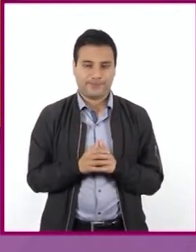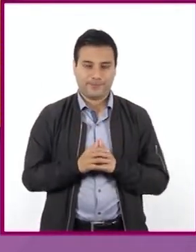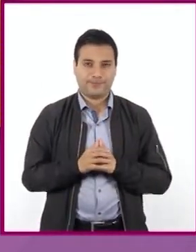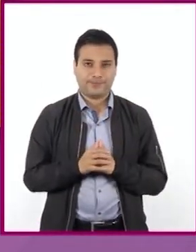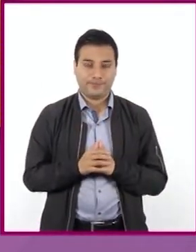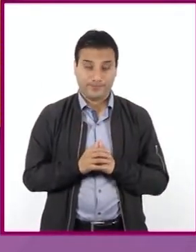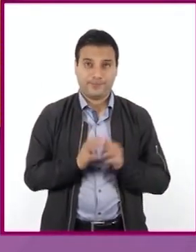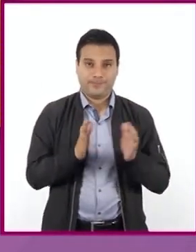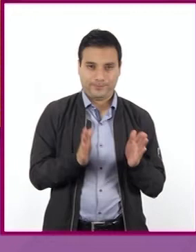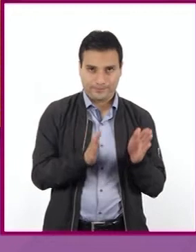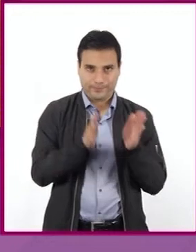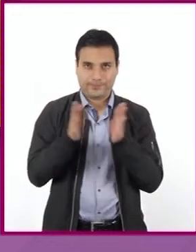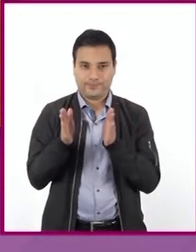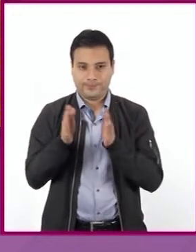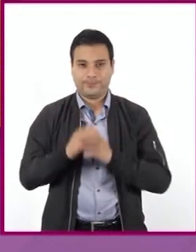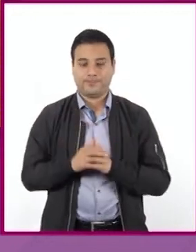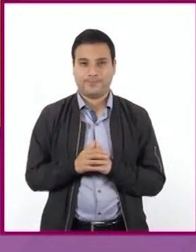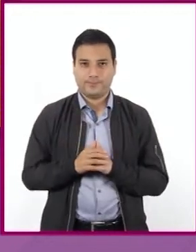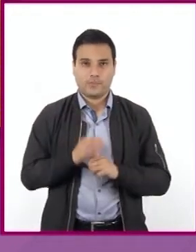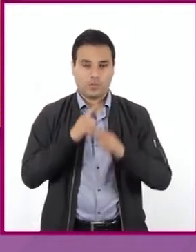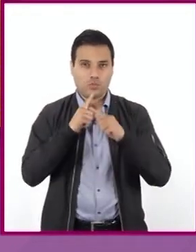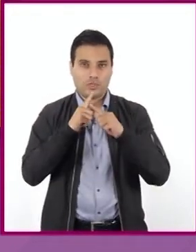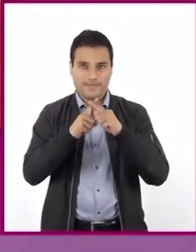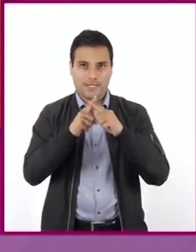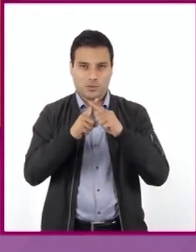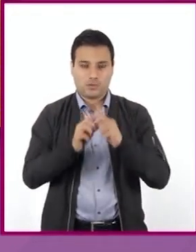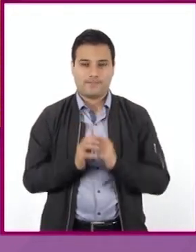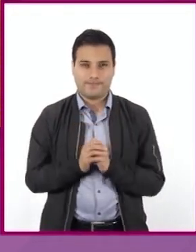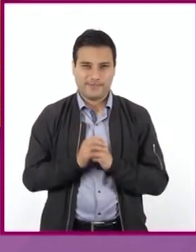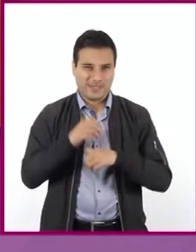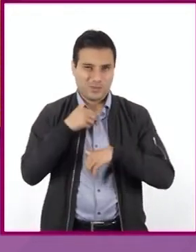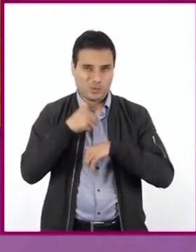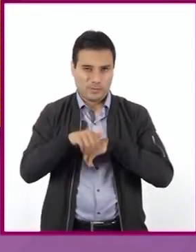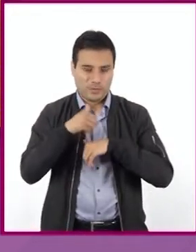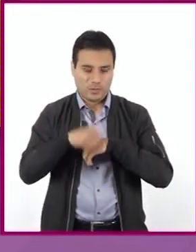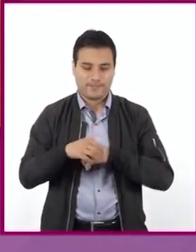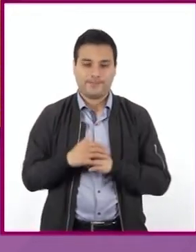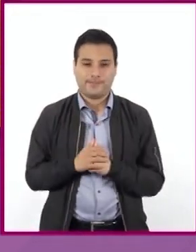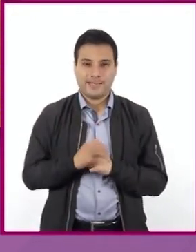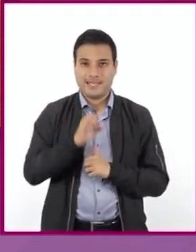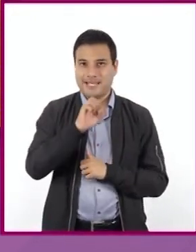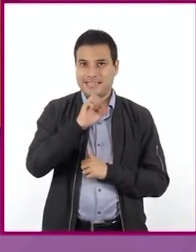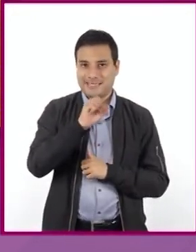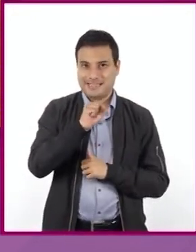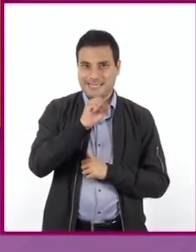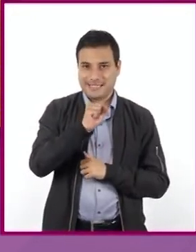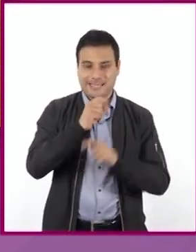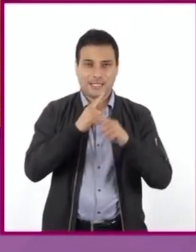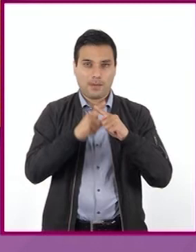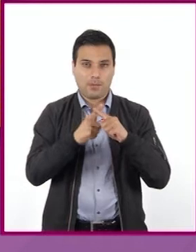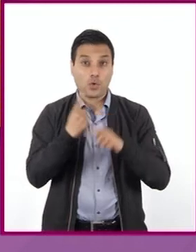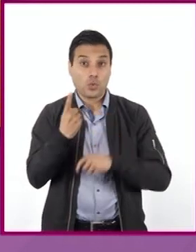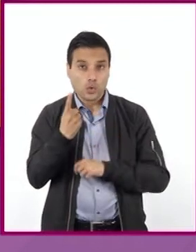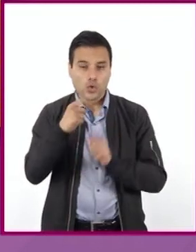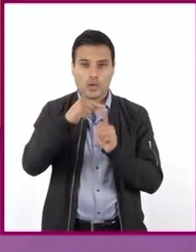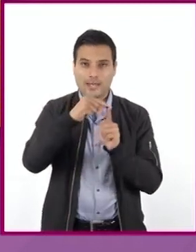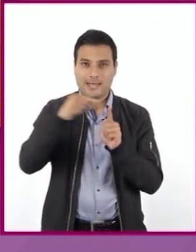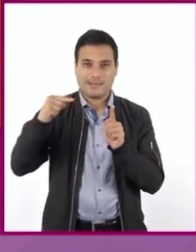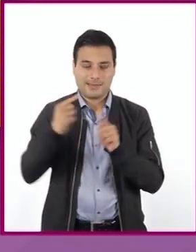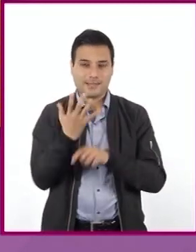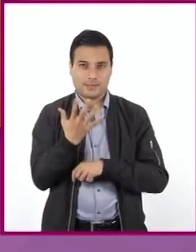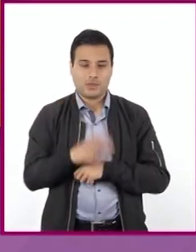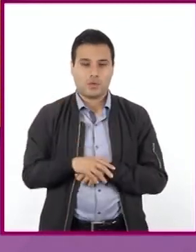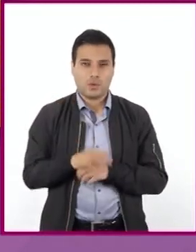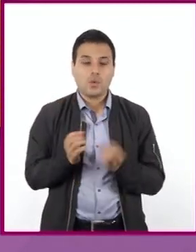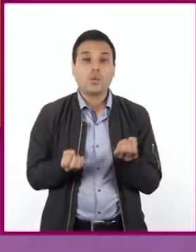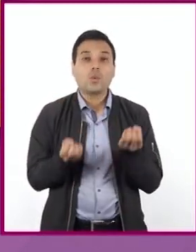Llevaremos a cabo la multiplicación del segundo miembro de la igualdad. 60 por 1 entre 5 es